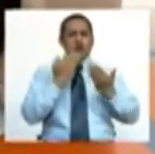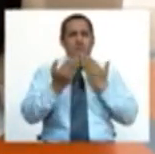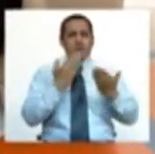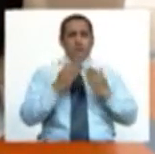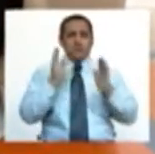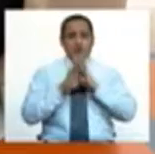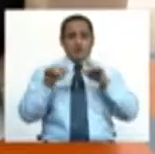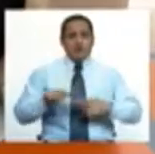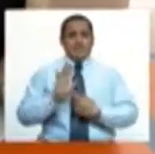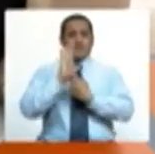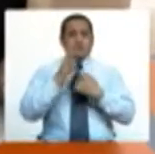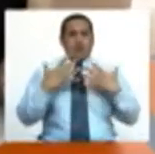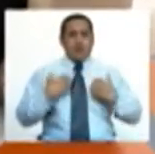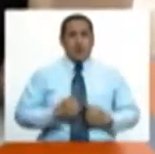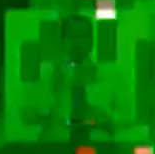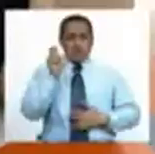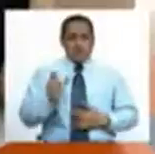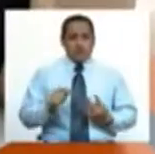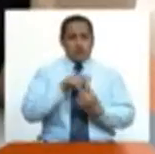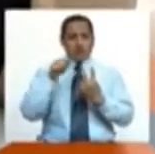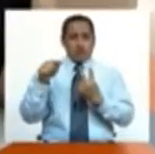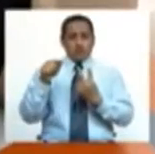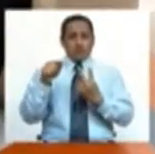si estos están representados por el abogado de la parte,